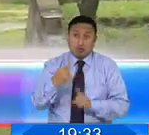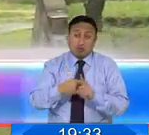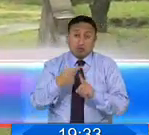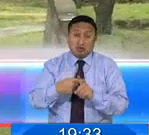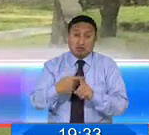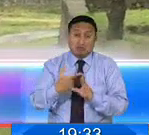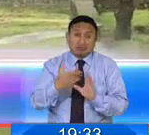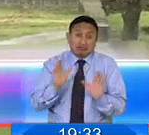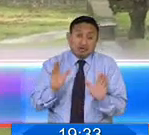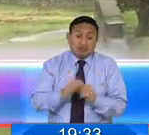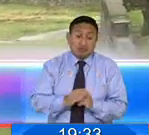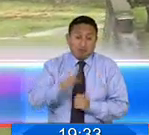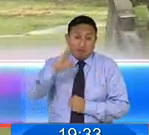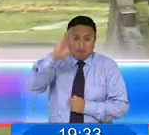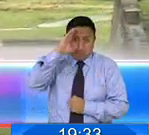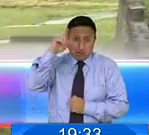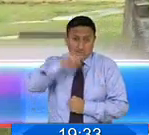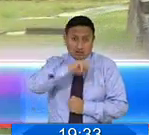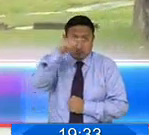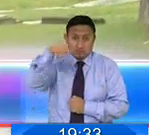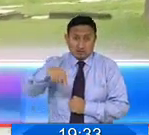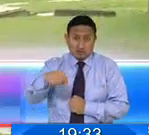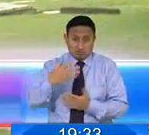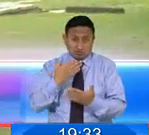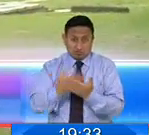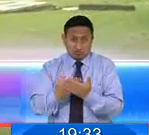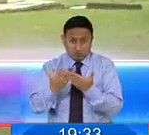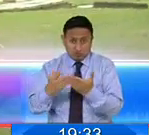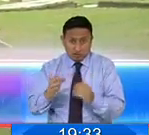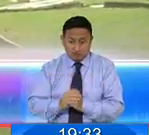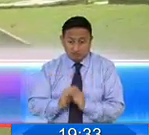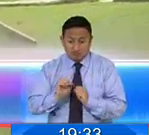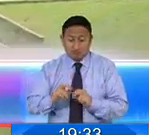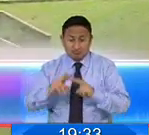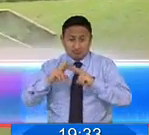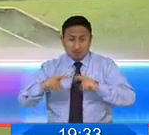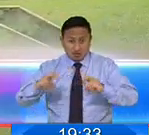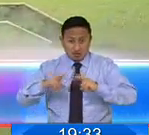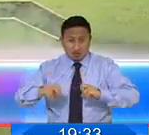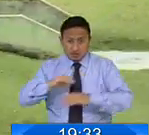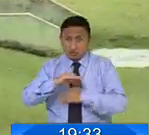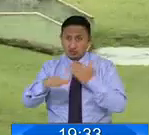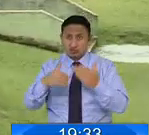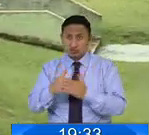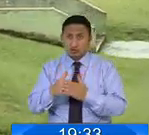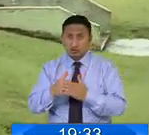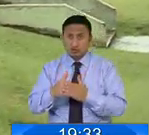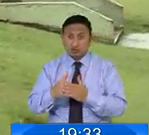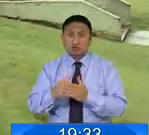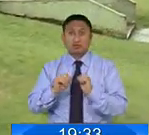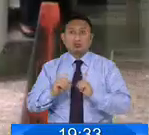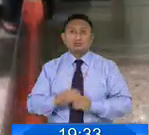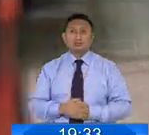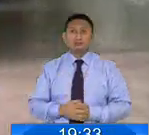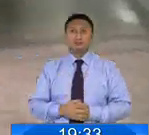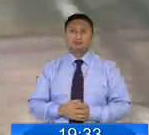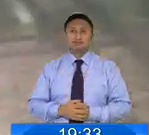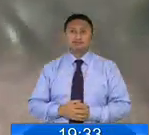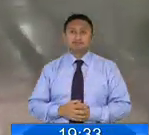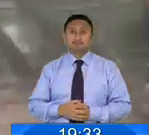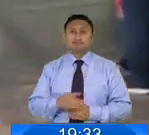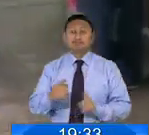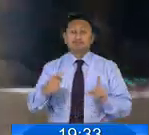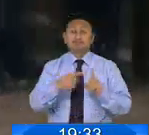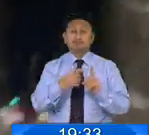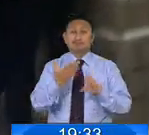arrendatarios. La policía se hizo presente, estuvieron realizando de igual manera las investigaciones correspondientes. El presunto